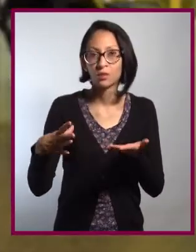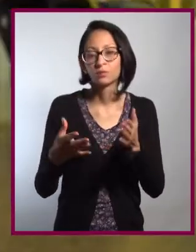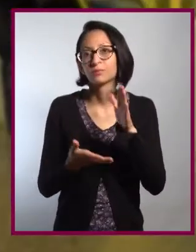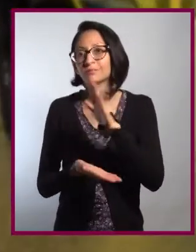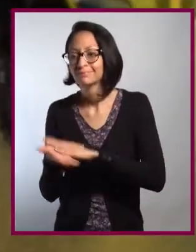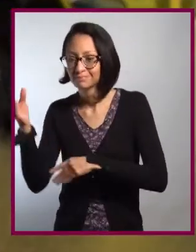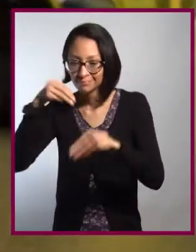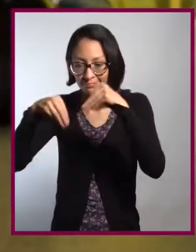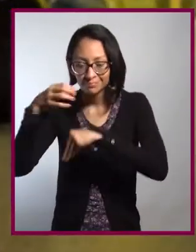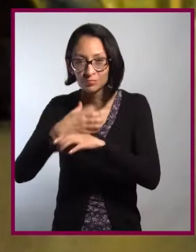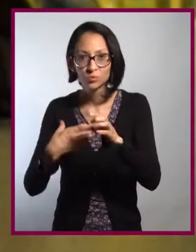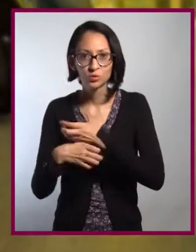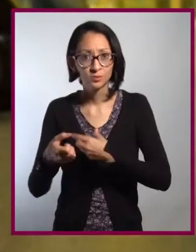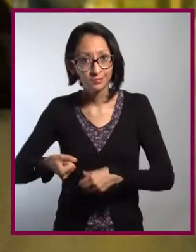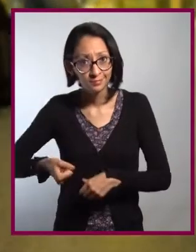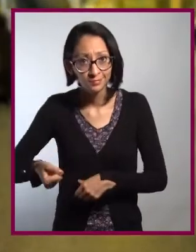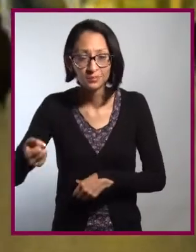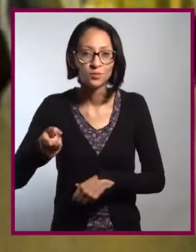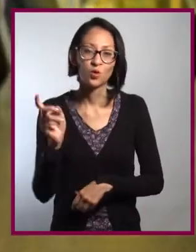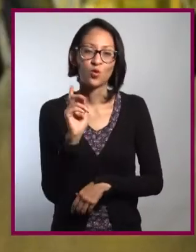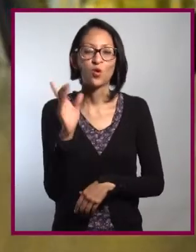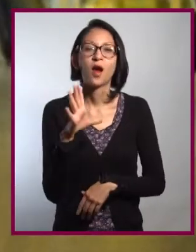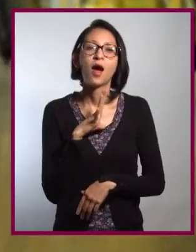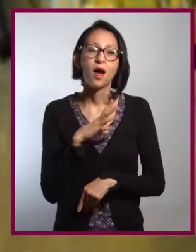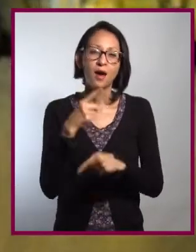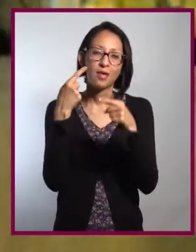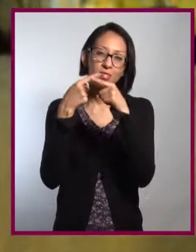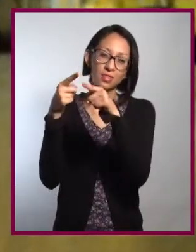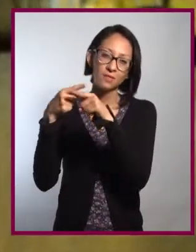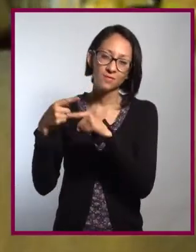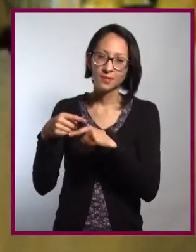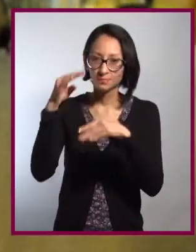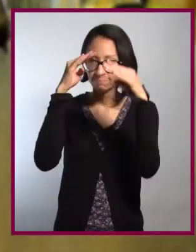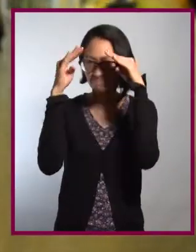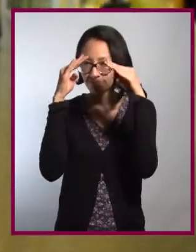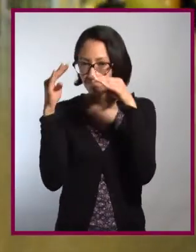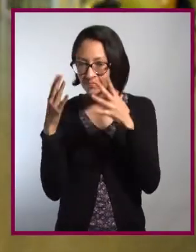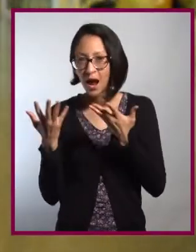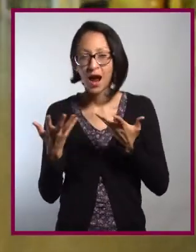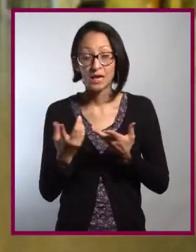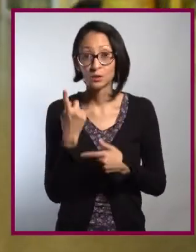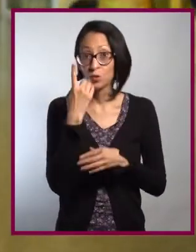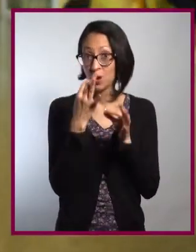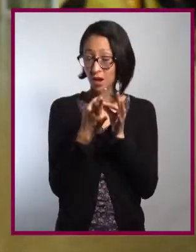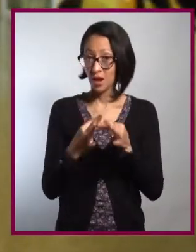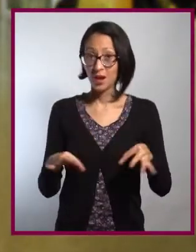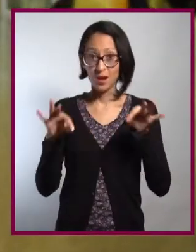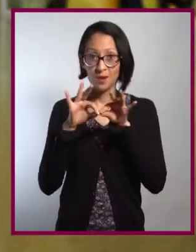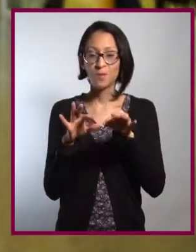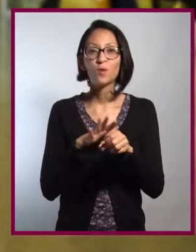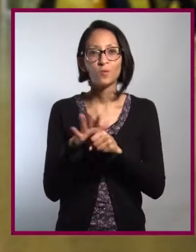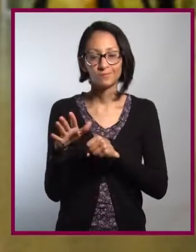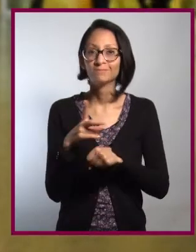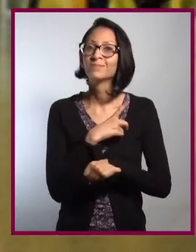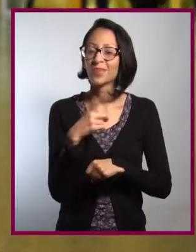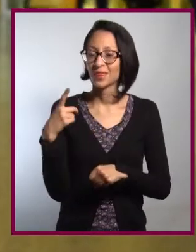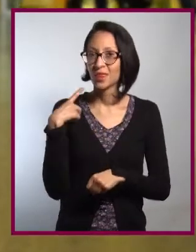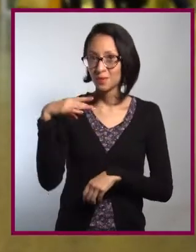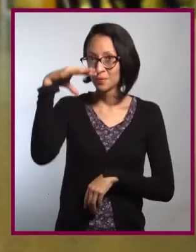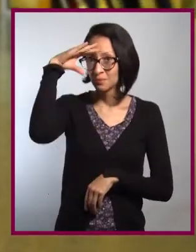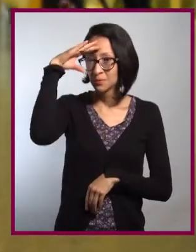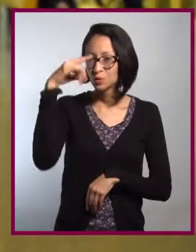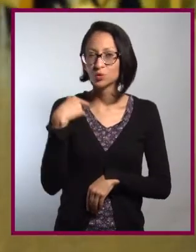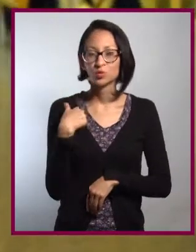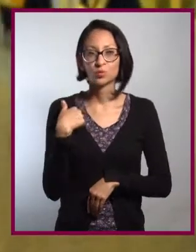maleta. Entre muchos detalles de planeación, uno muy importante es pensar cómo cuidaremos